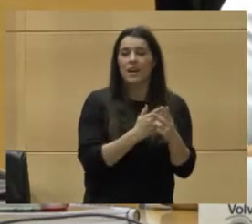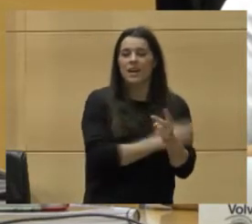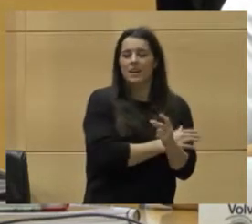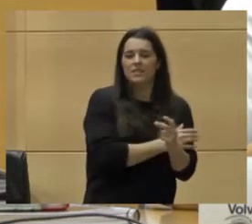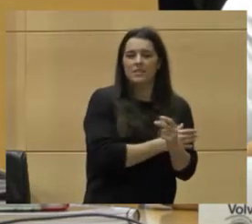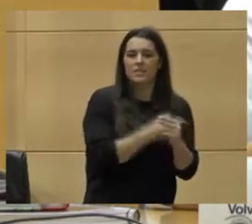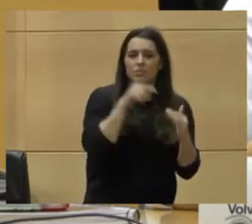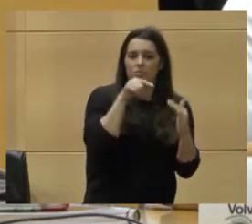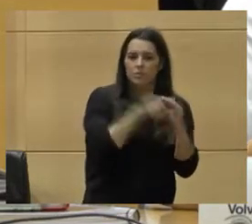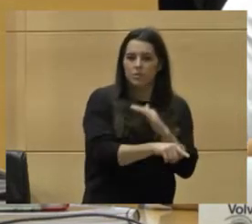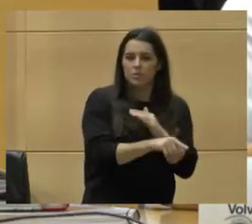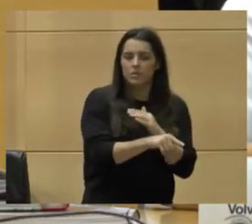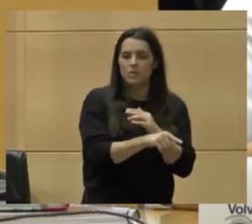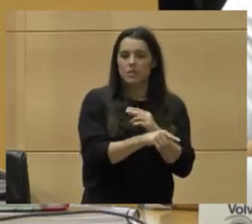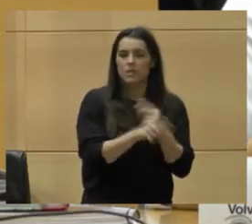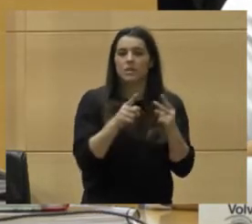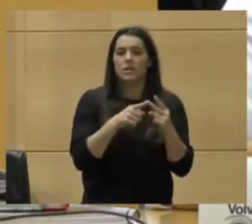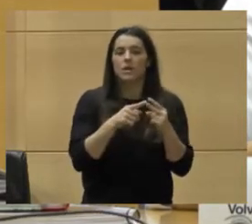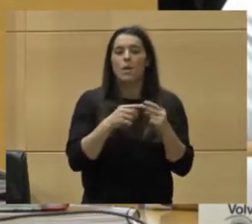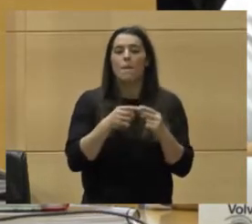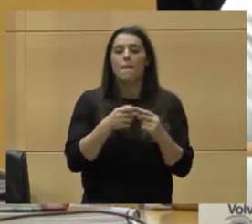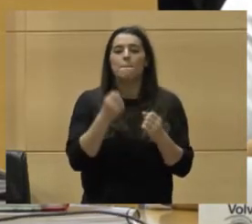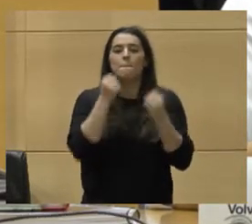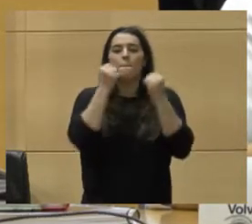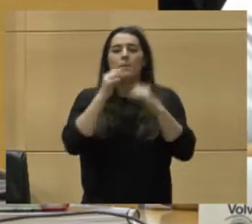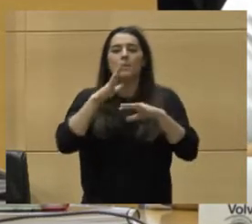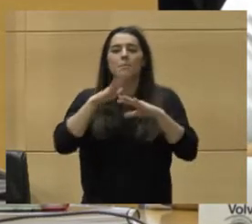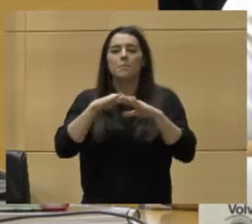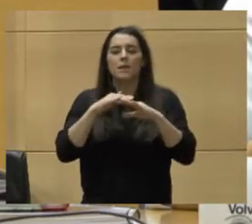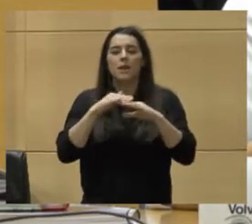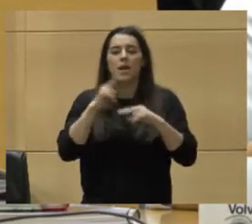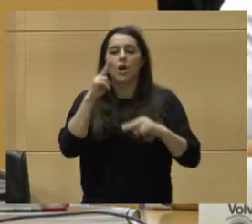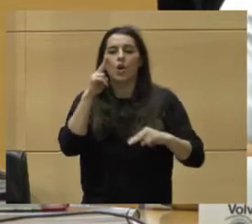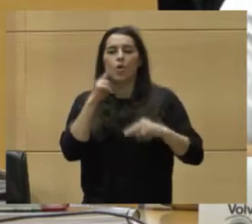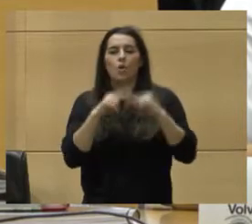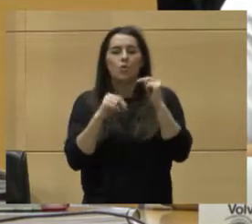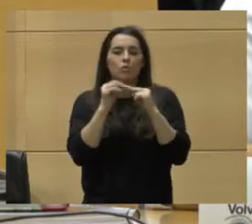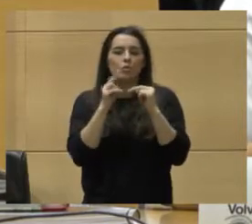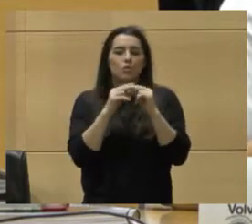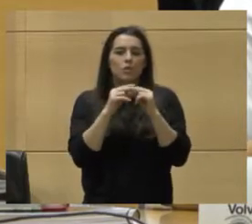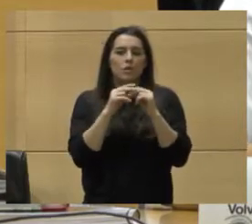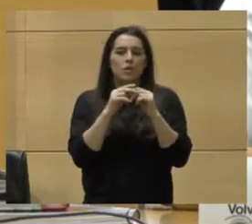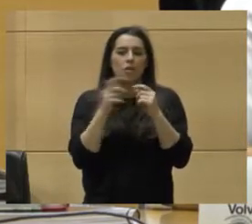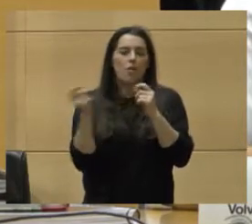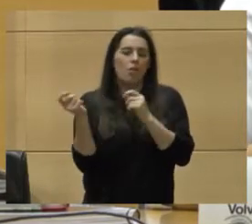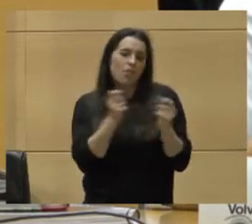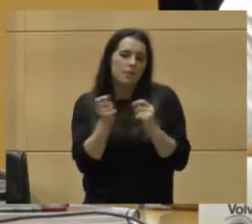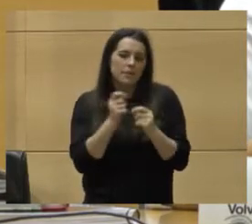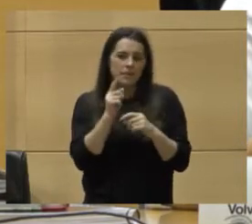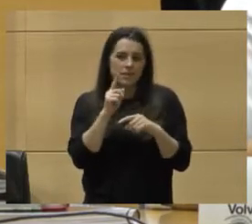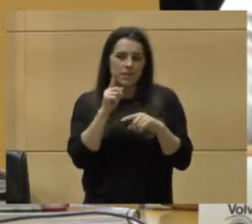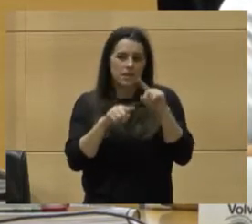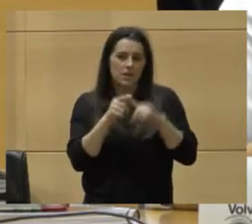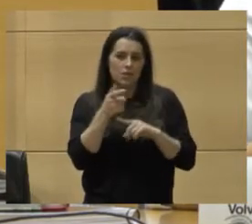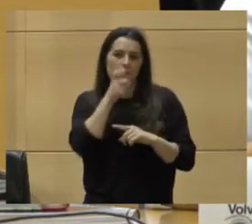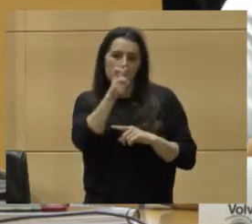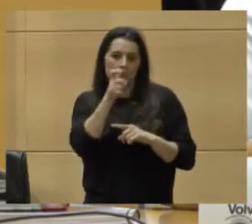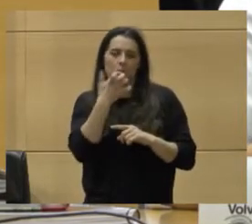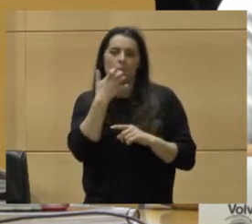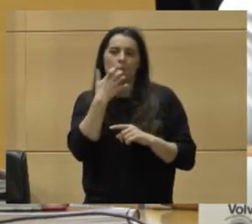el poder de construir algunas palabras poder disputar algunas palabras la primera el poder